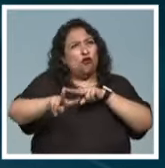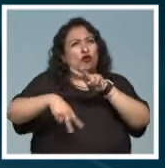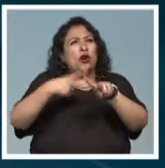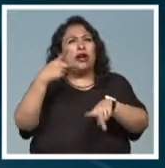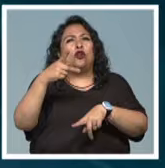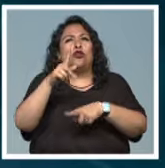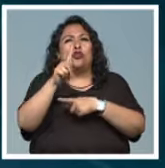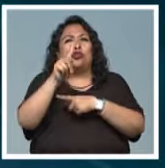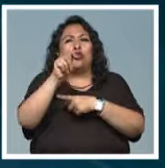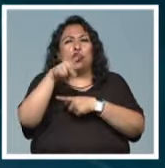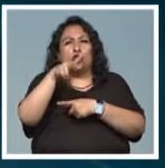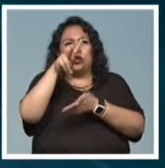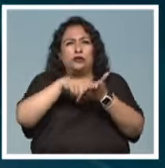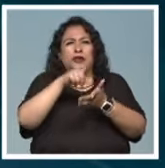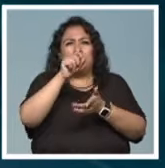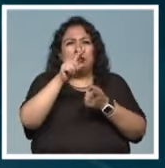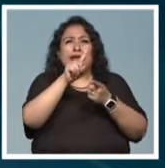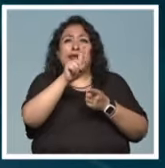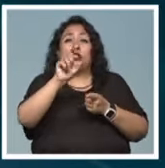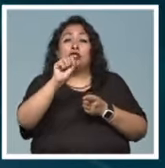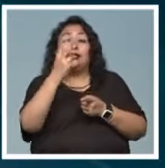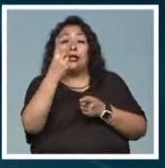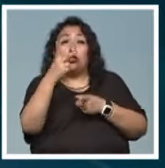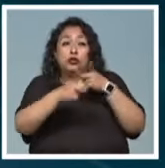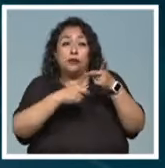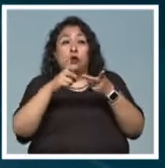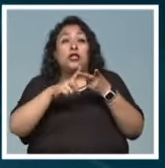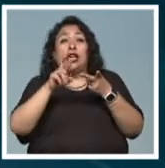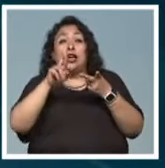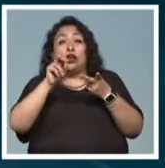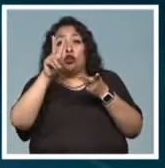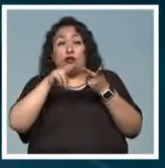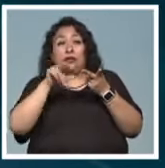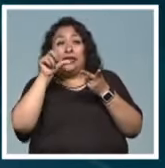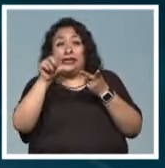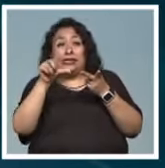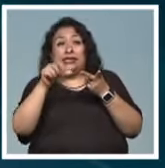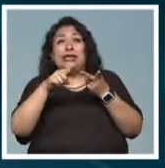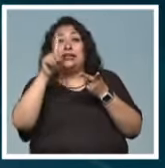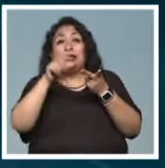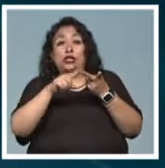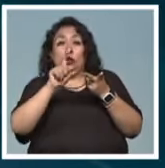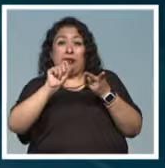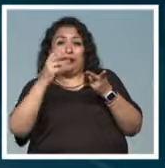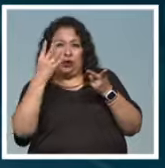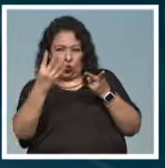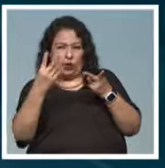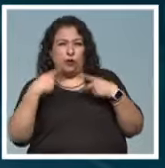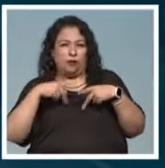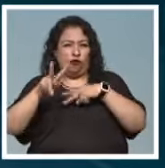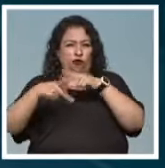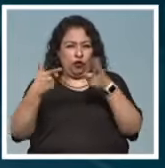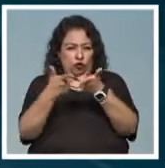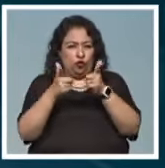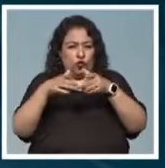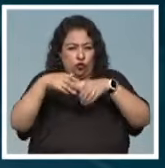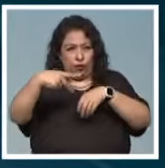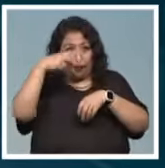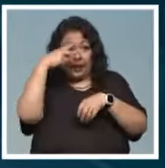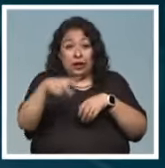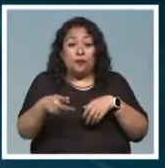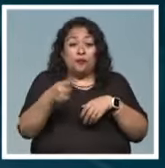Tokio 2020 162 deportistas y en Río 2016 a 124. La delegación mexicana